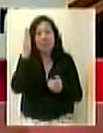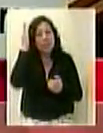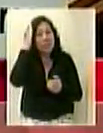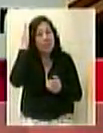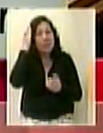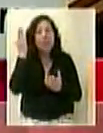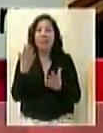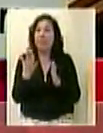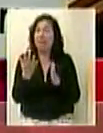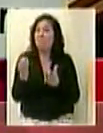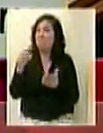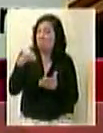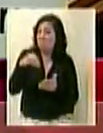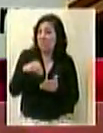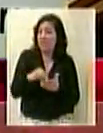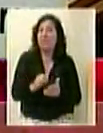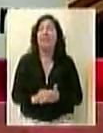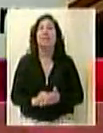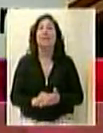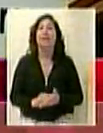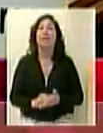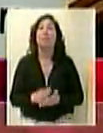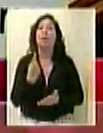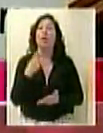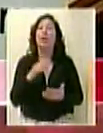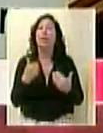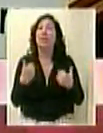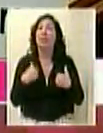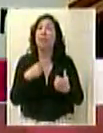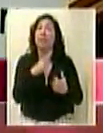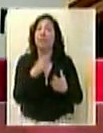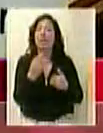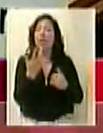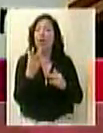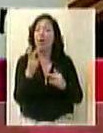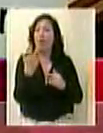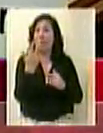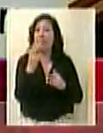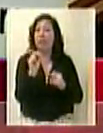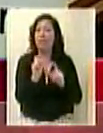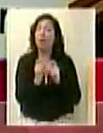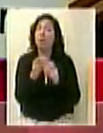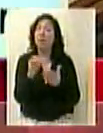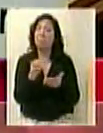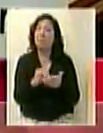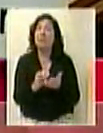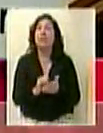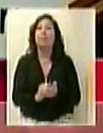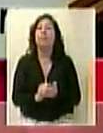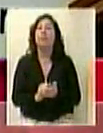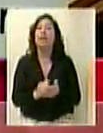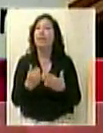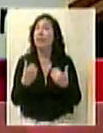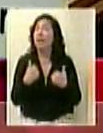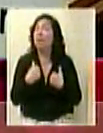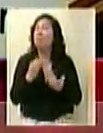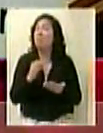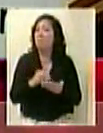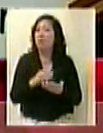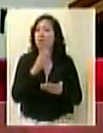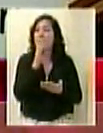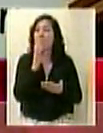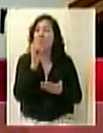10 congresistas más. Por lo tanto, tenemos 130 congresistas. Y era lógico que tendríamos más